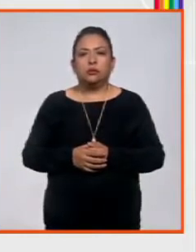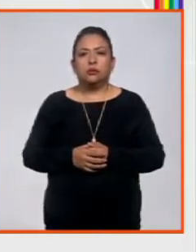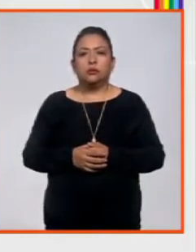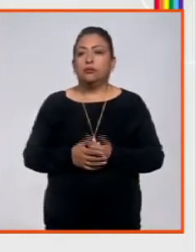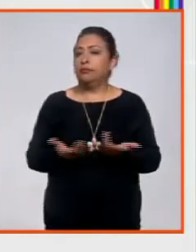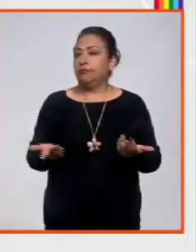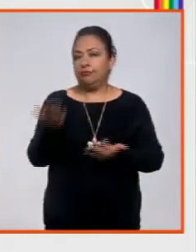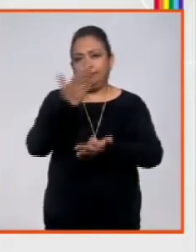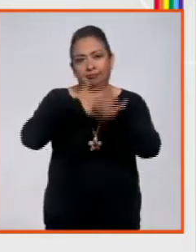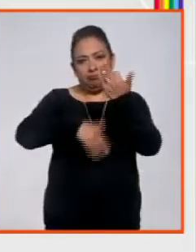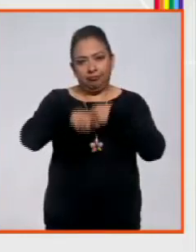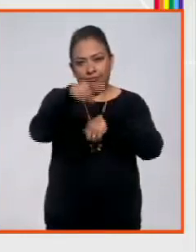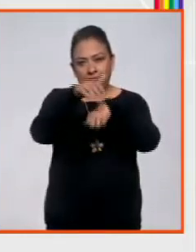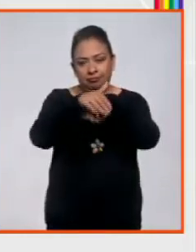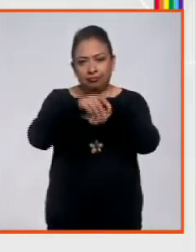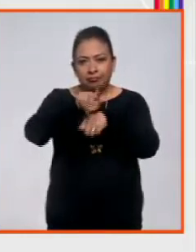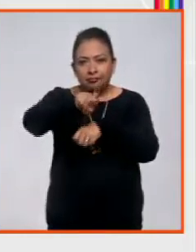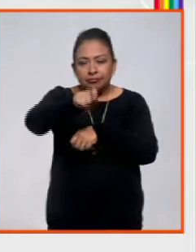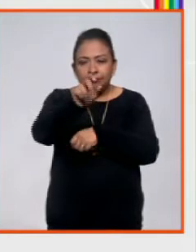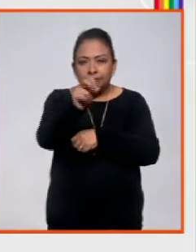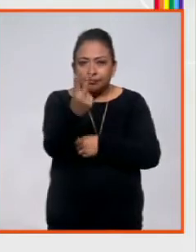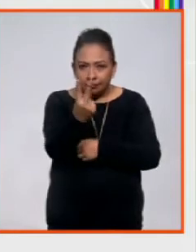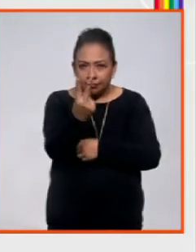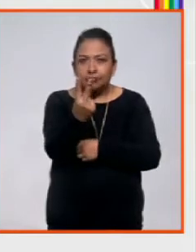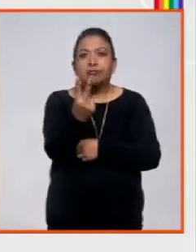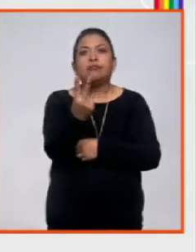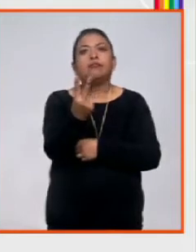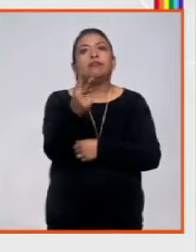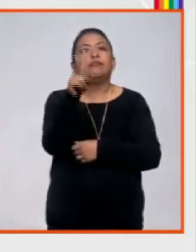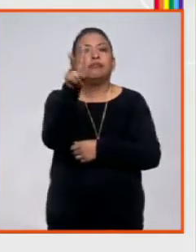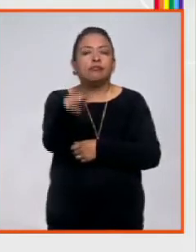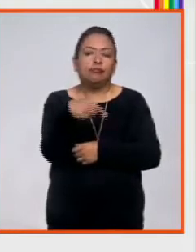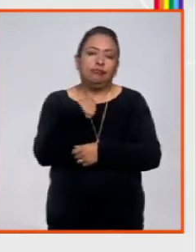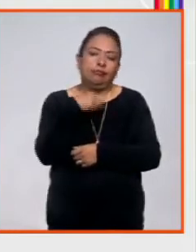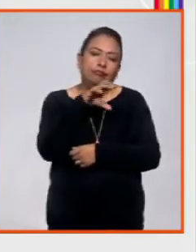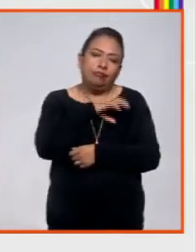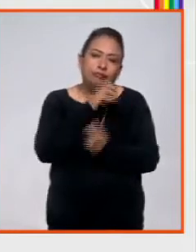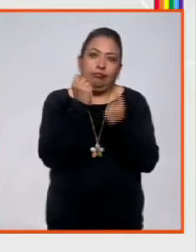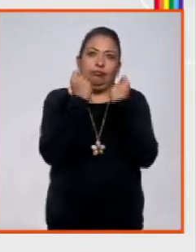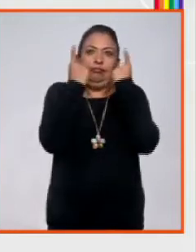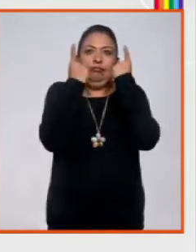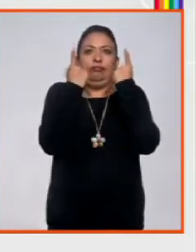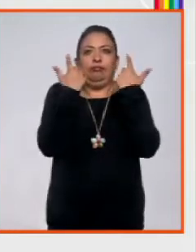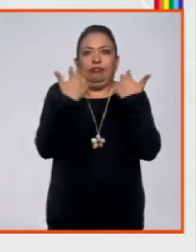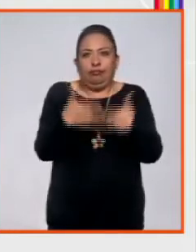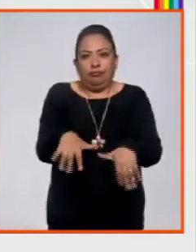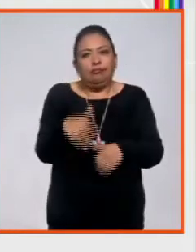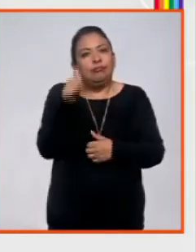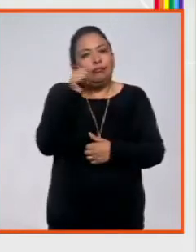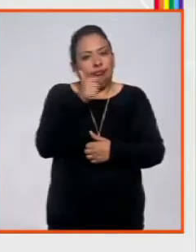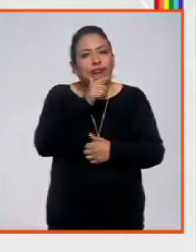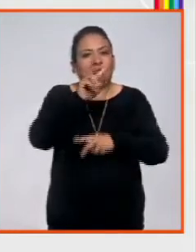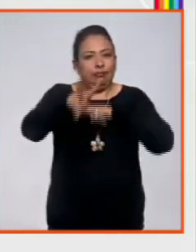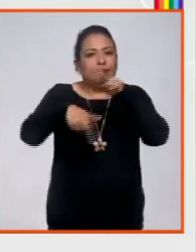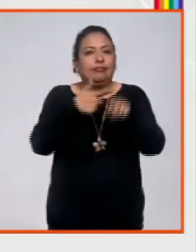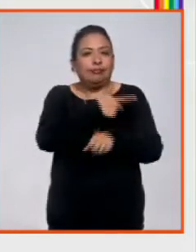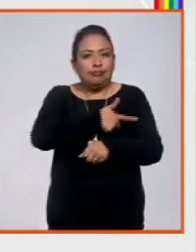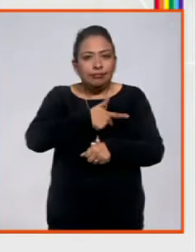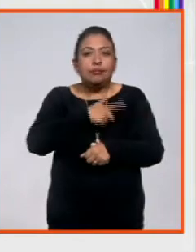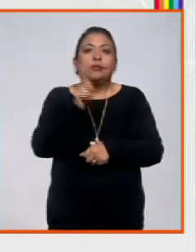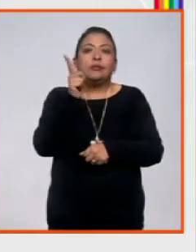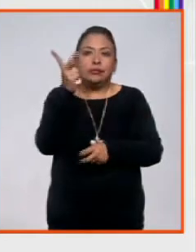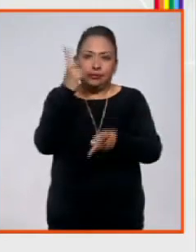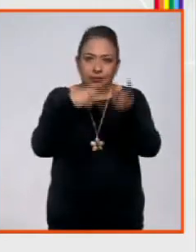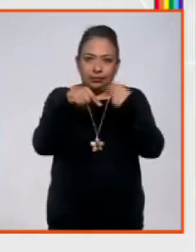pues a todos ustedes amigos del canal 22 que tanto quieren que tanto admiro y que siempre me gusta estar con ustedes espero que